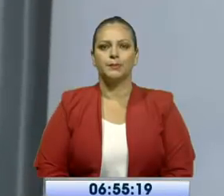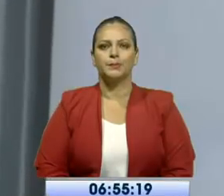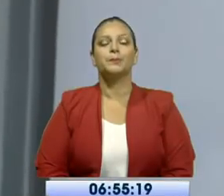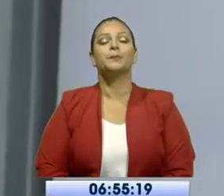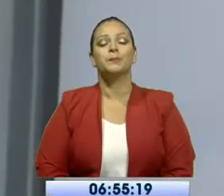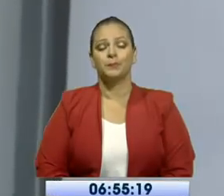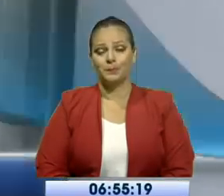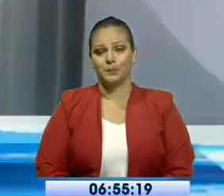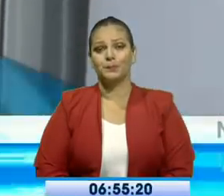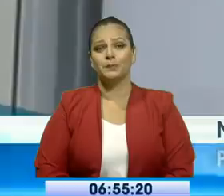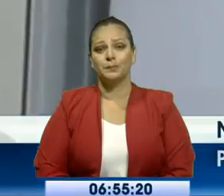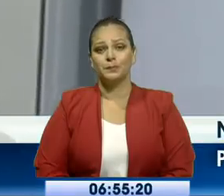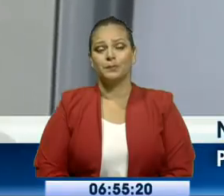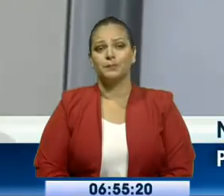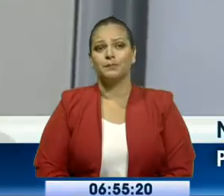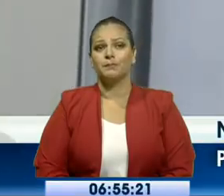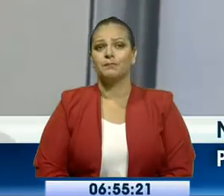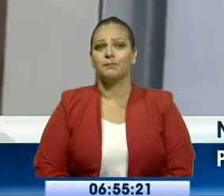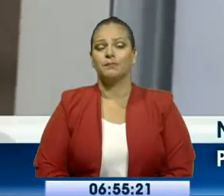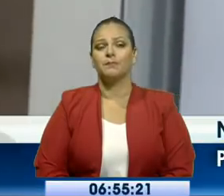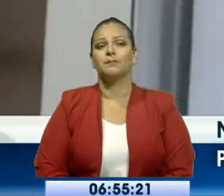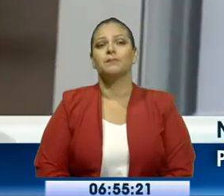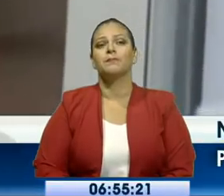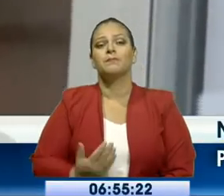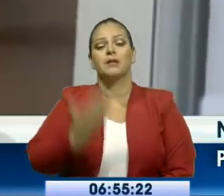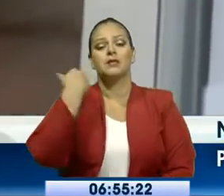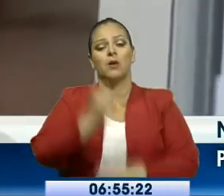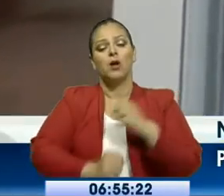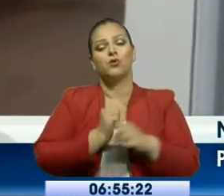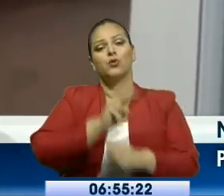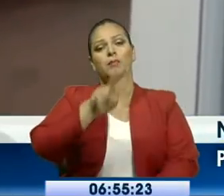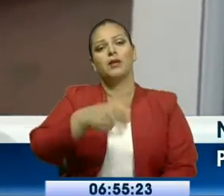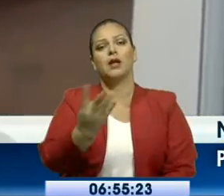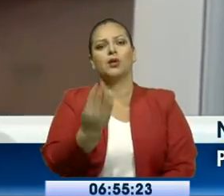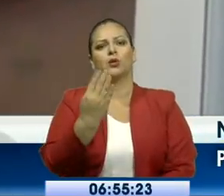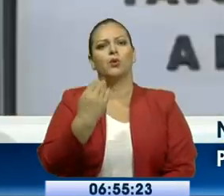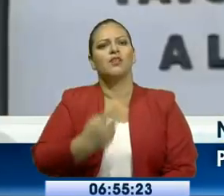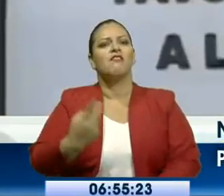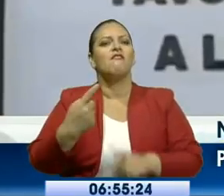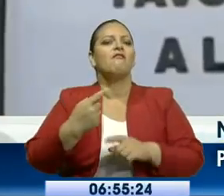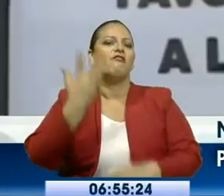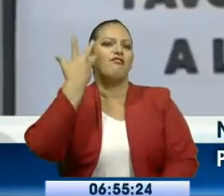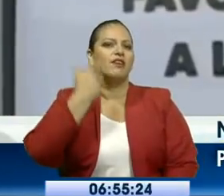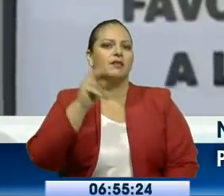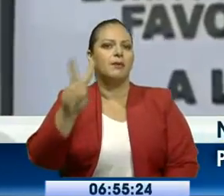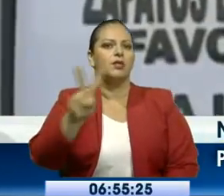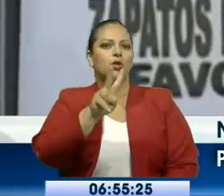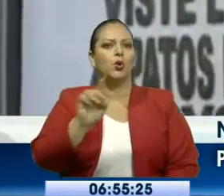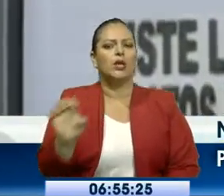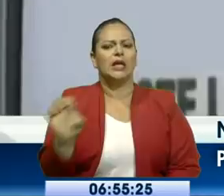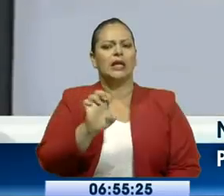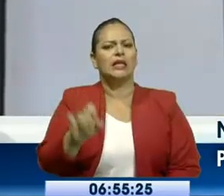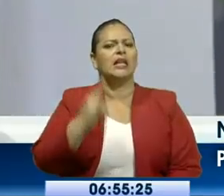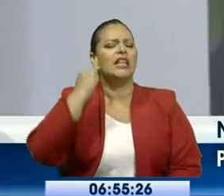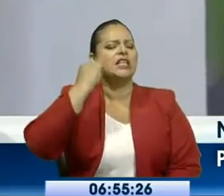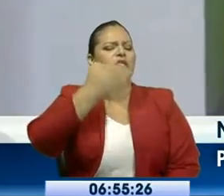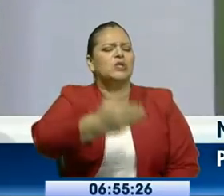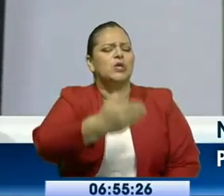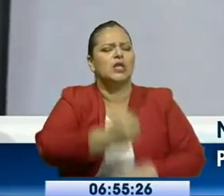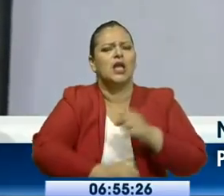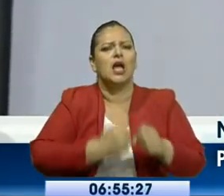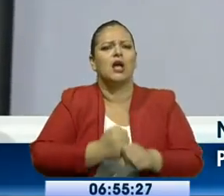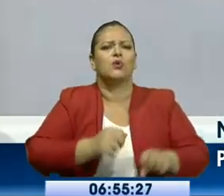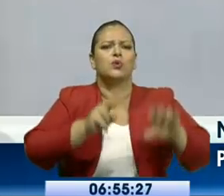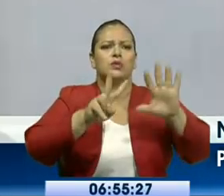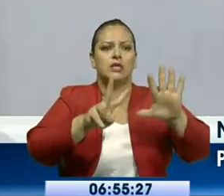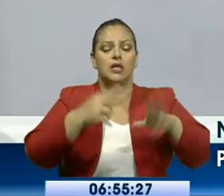En el año 2014, en la ciudad de Loja, el 22 de enero, desapareció María del Cisne, de tan solo 7 años de edad. La menor se habría ido a hacer un mandado